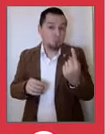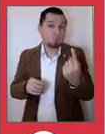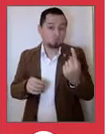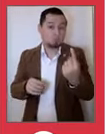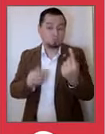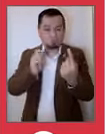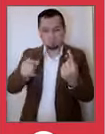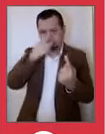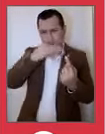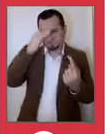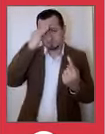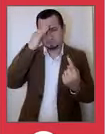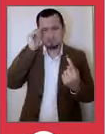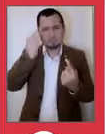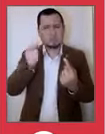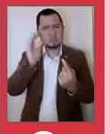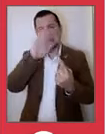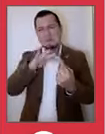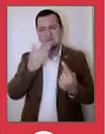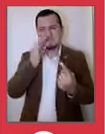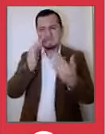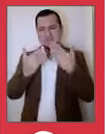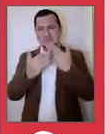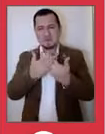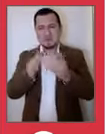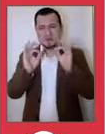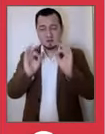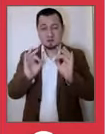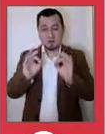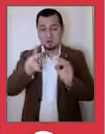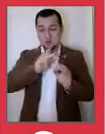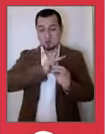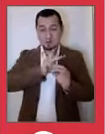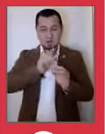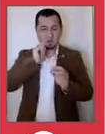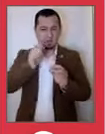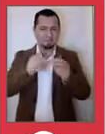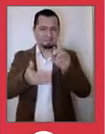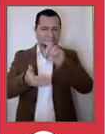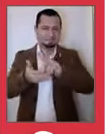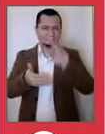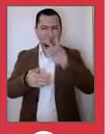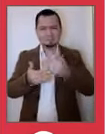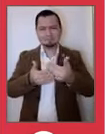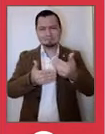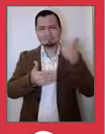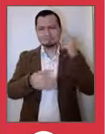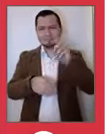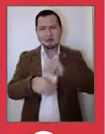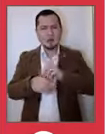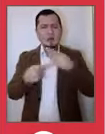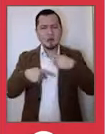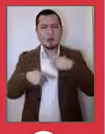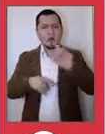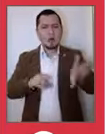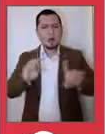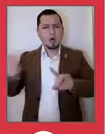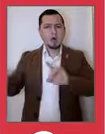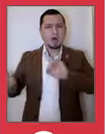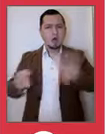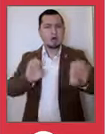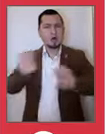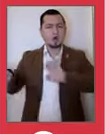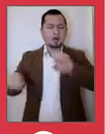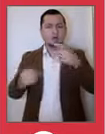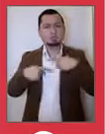señala el señalamiento respecto a la información falsa porque ustedes han visto en los últimos días cómo se ha ido queriendo construir una